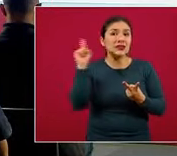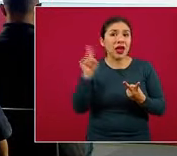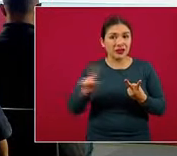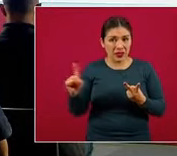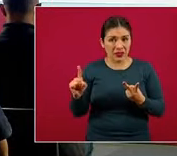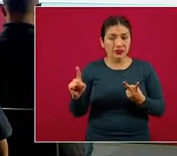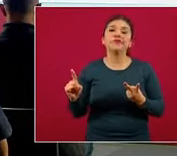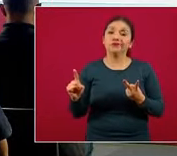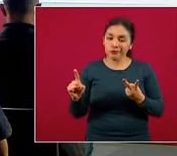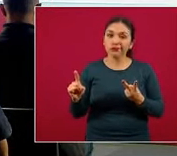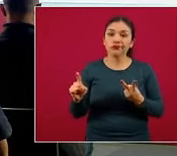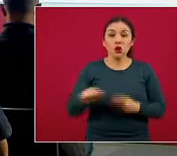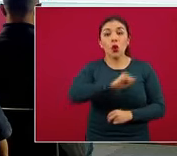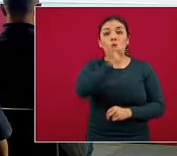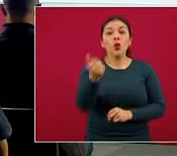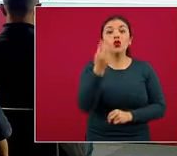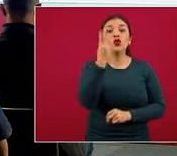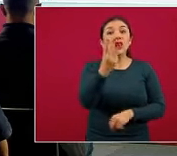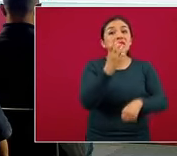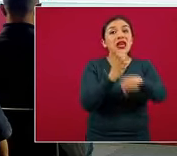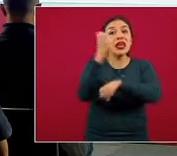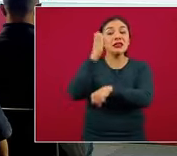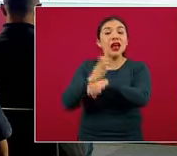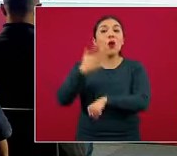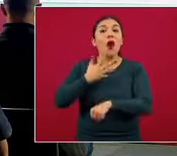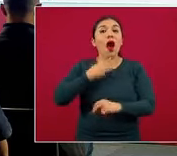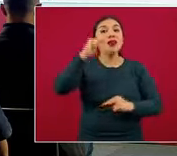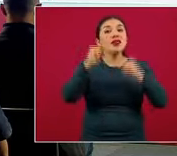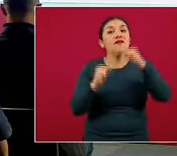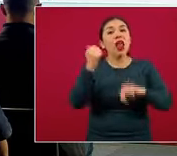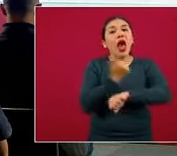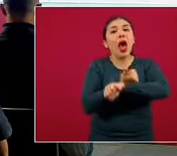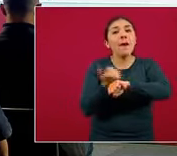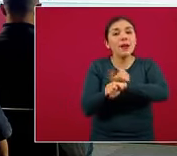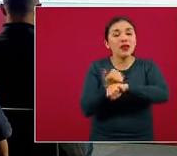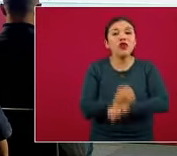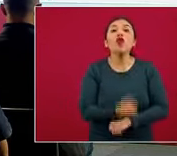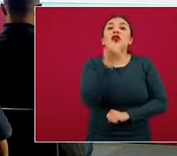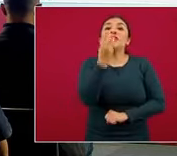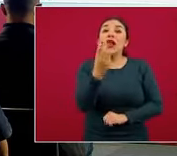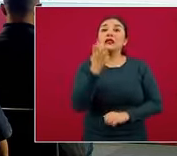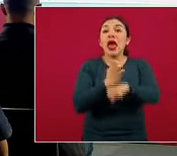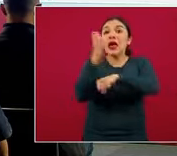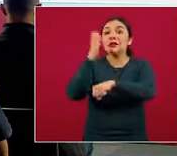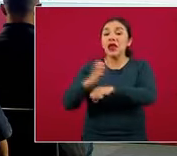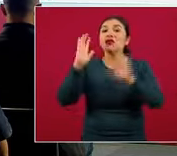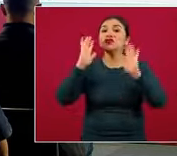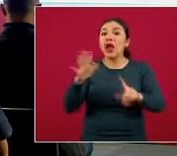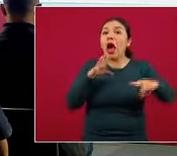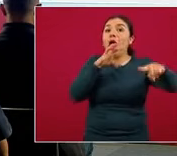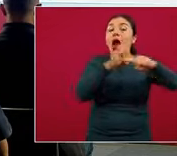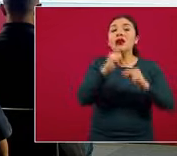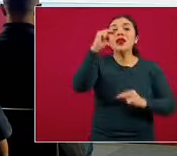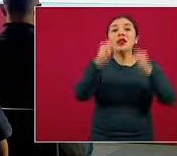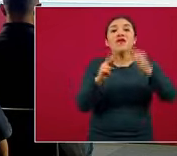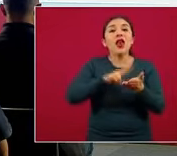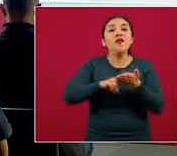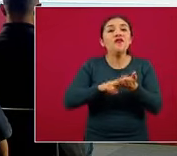Zacatecas. Y tenemos 3 entidades en nivel amarillo y 3 entidades que en su momento alcanzaron ya el